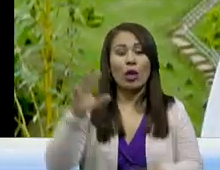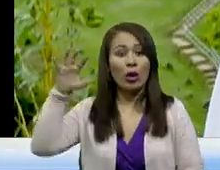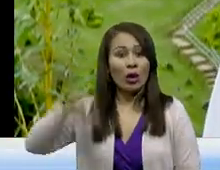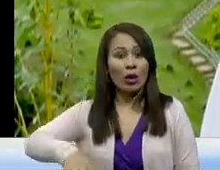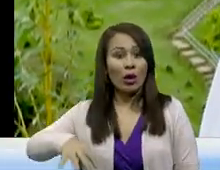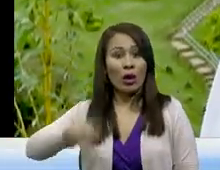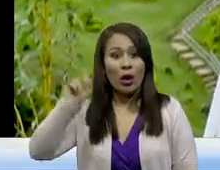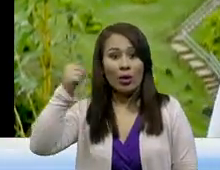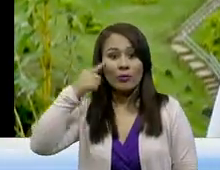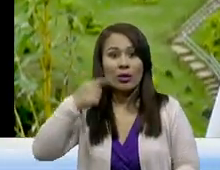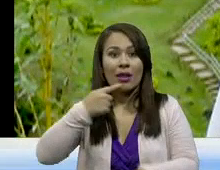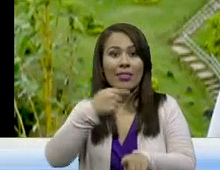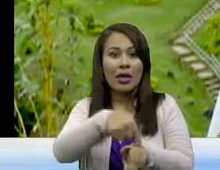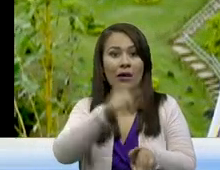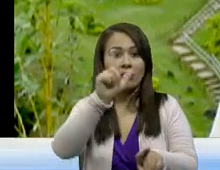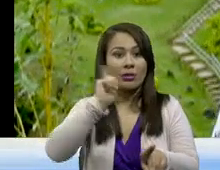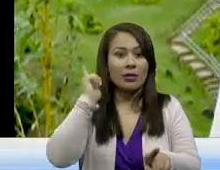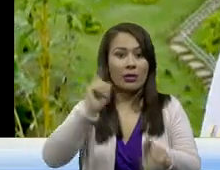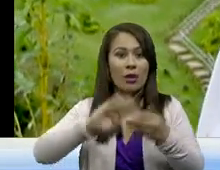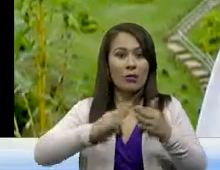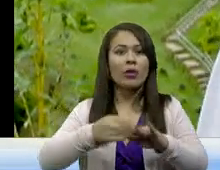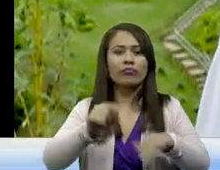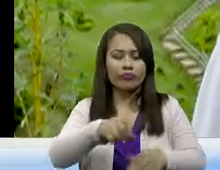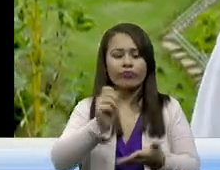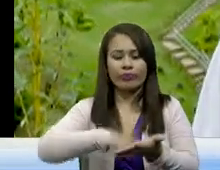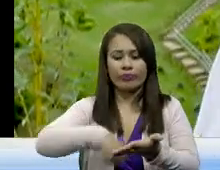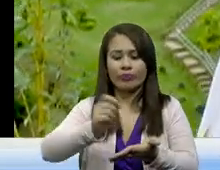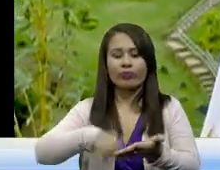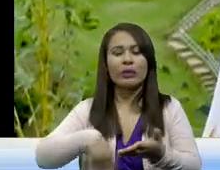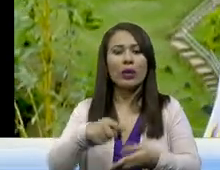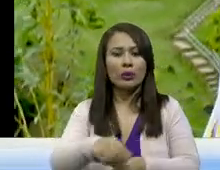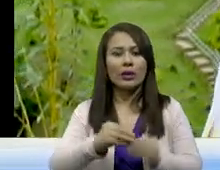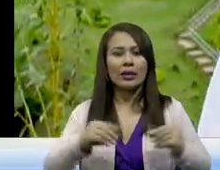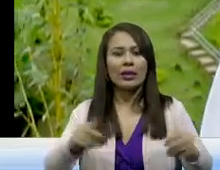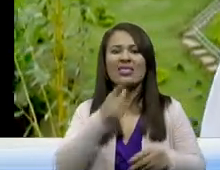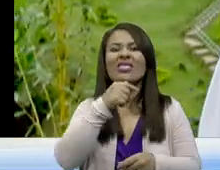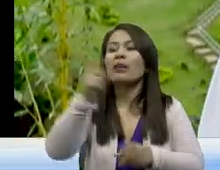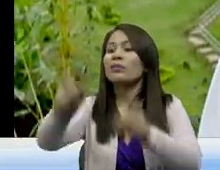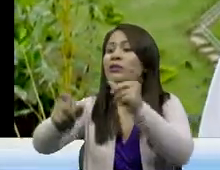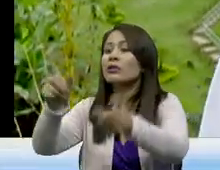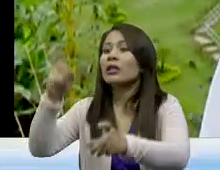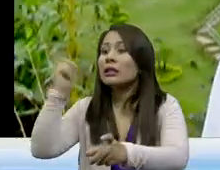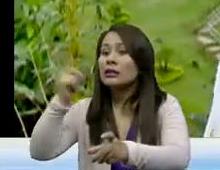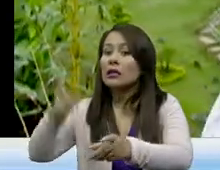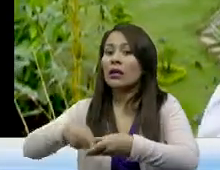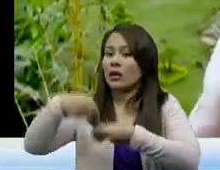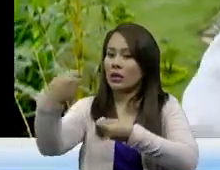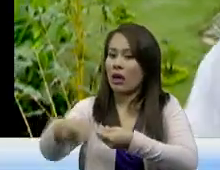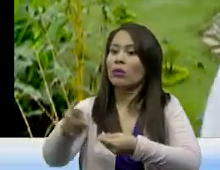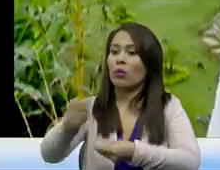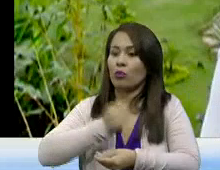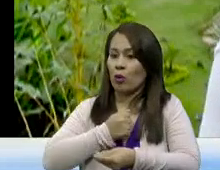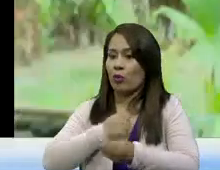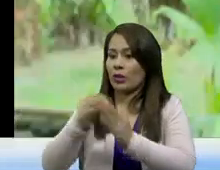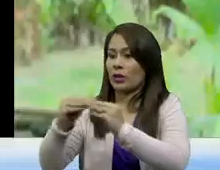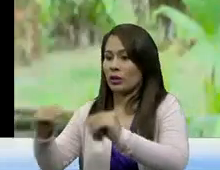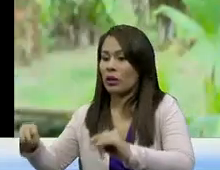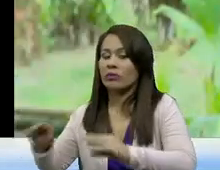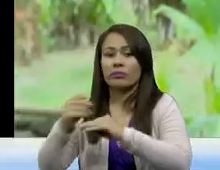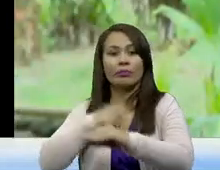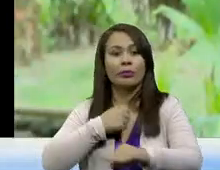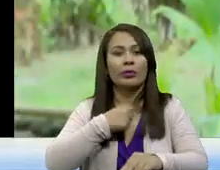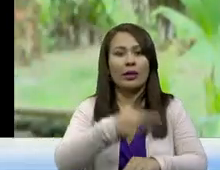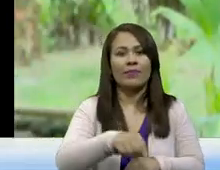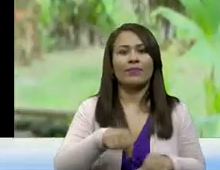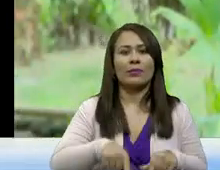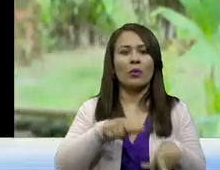le da la potestad al Yera para que pueda extender escrituras públicas a las personas quienes lo necesiten para poder decir, esta propiedad es mío. Huambucay es